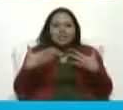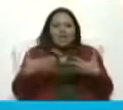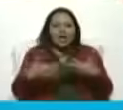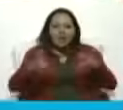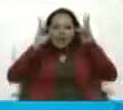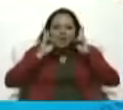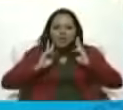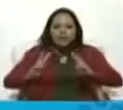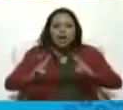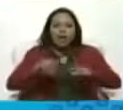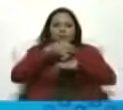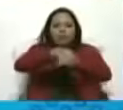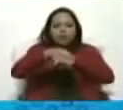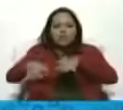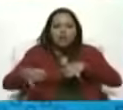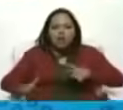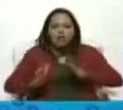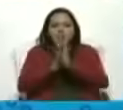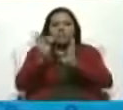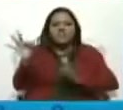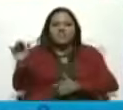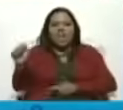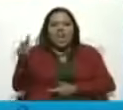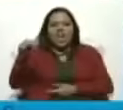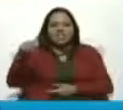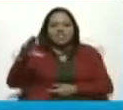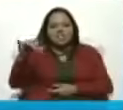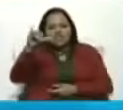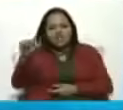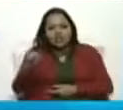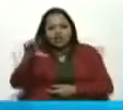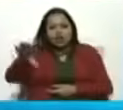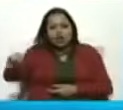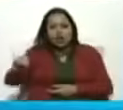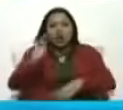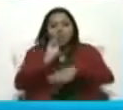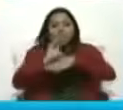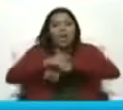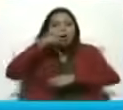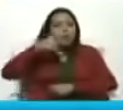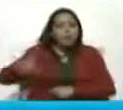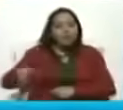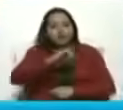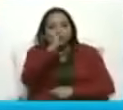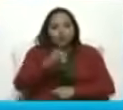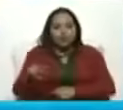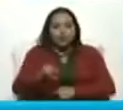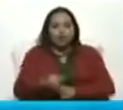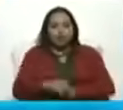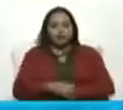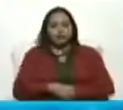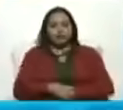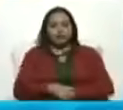limpiar el municipio San Francisco y para proteger al pueblo del Zulia.